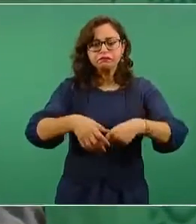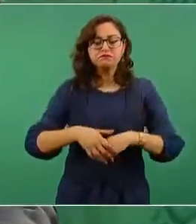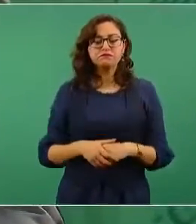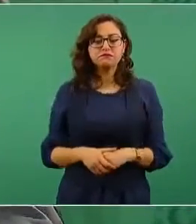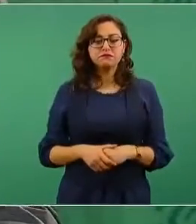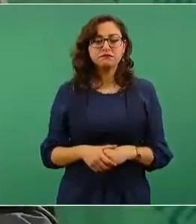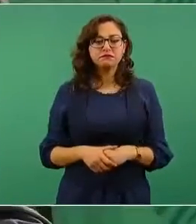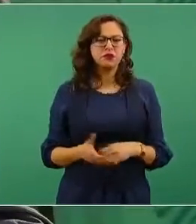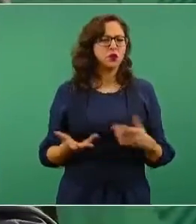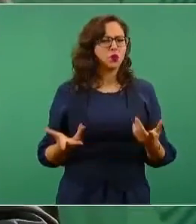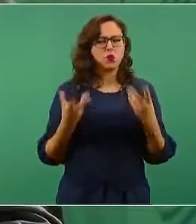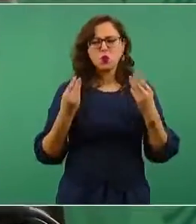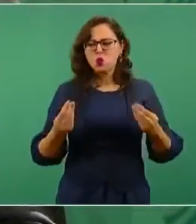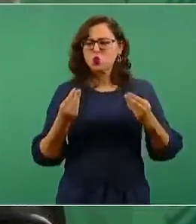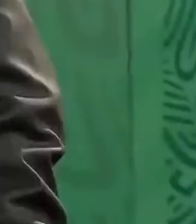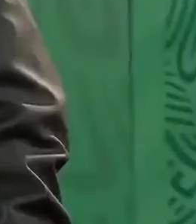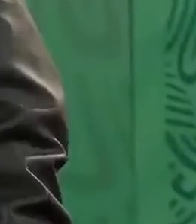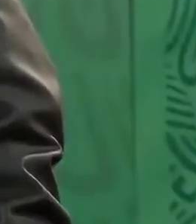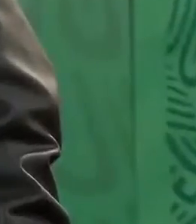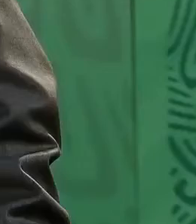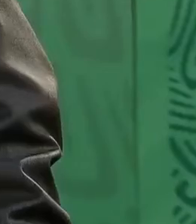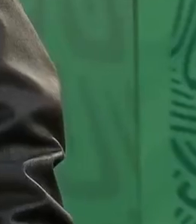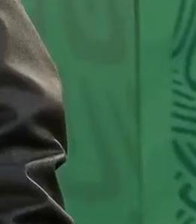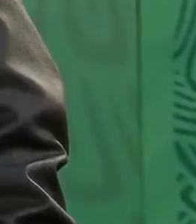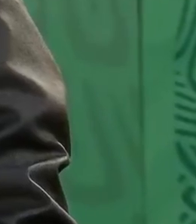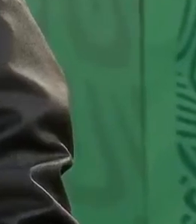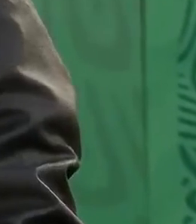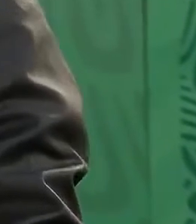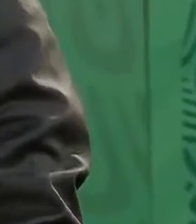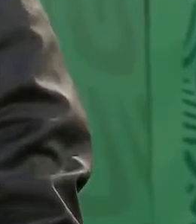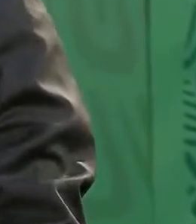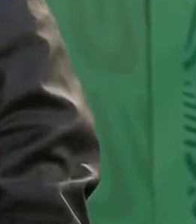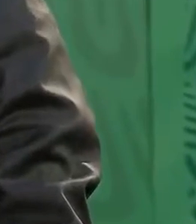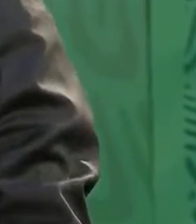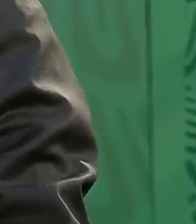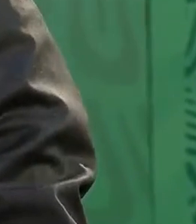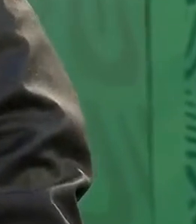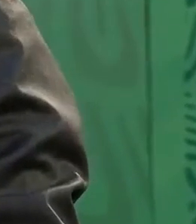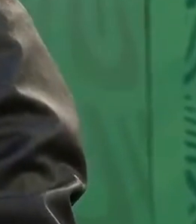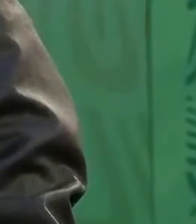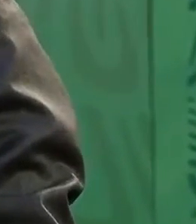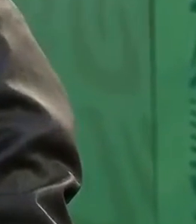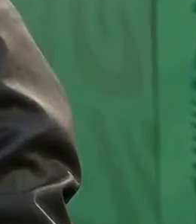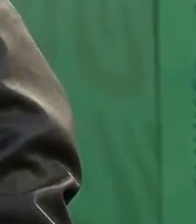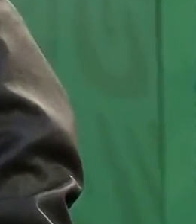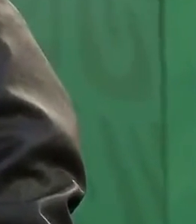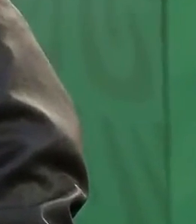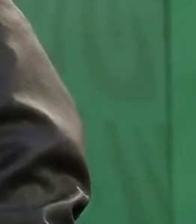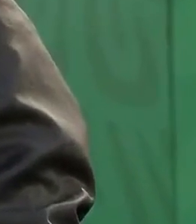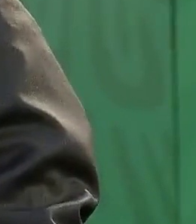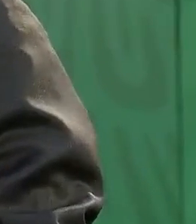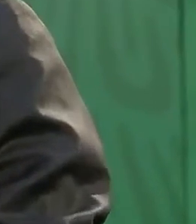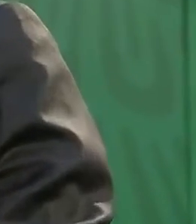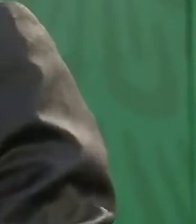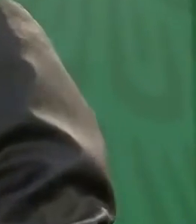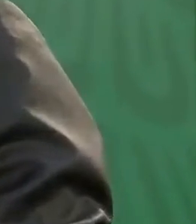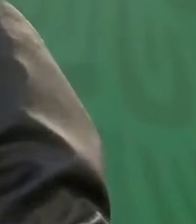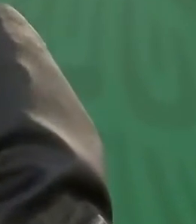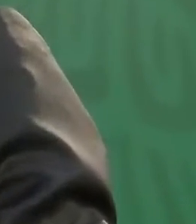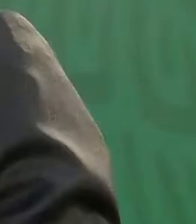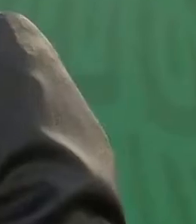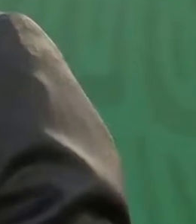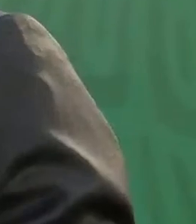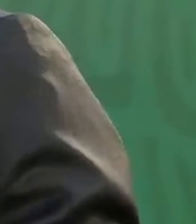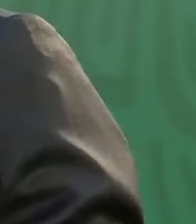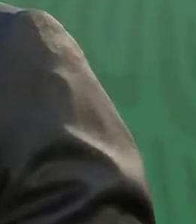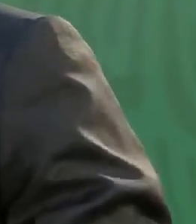y que iban a haber empleos y que además iba a bajar el precio de los combustibles. Engañaron